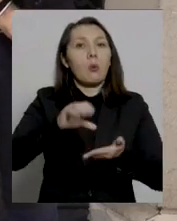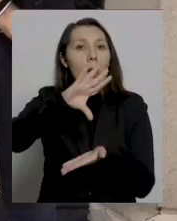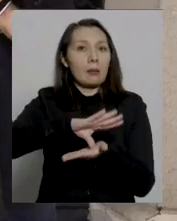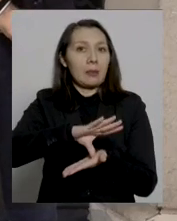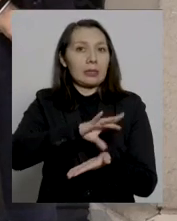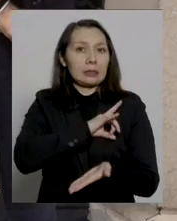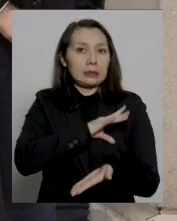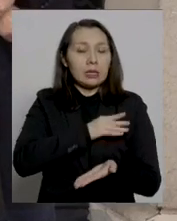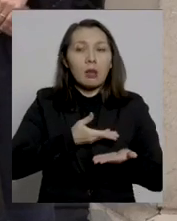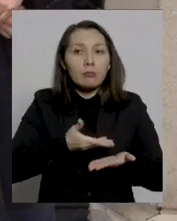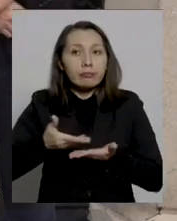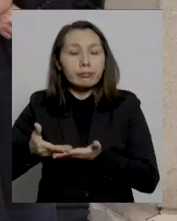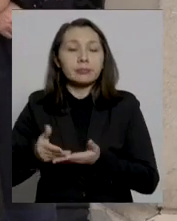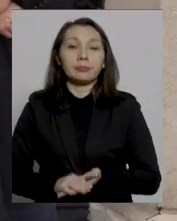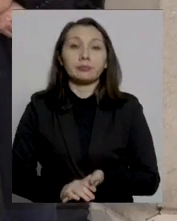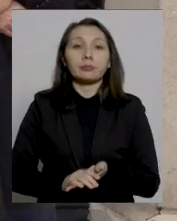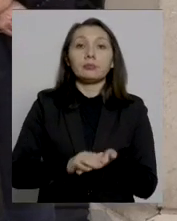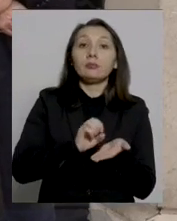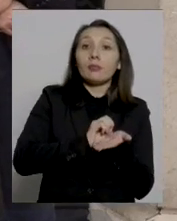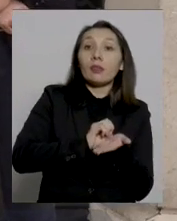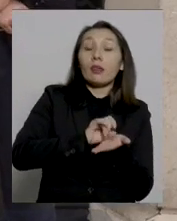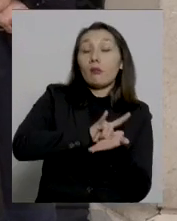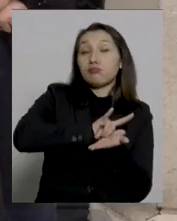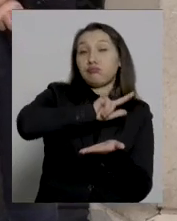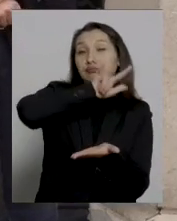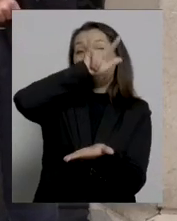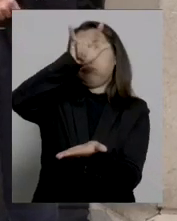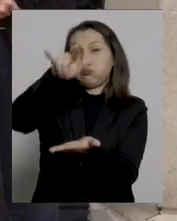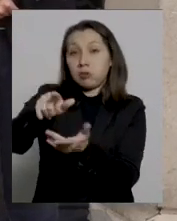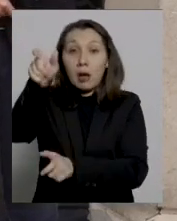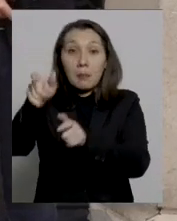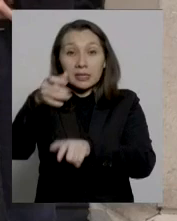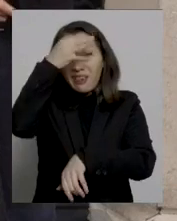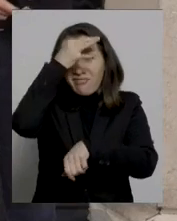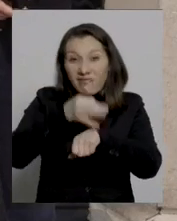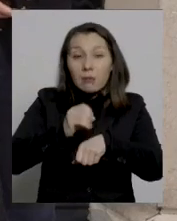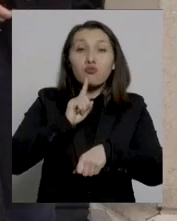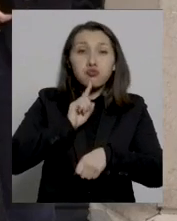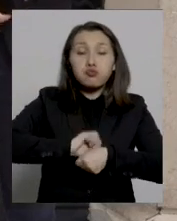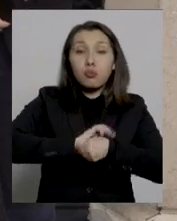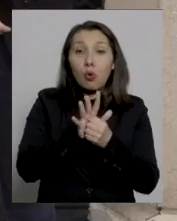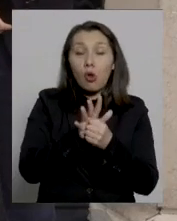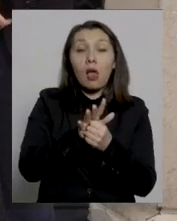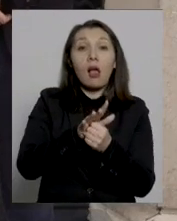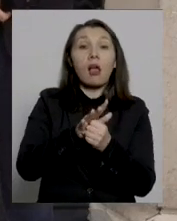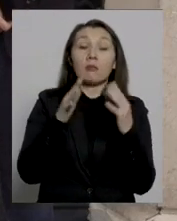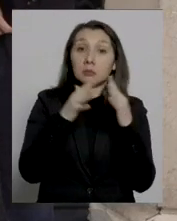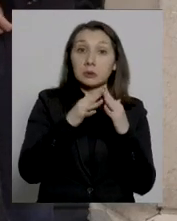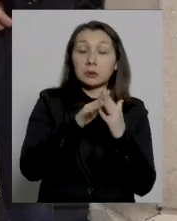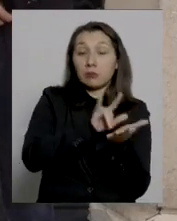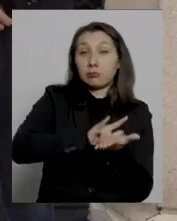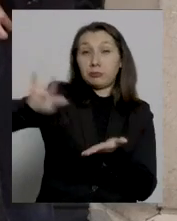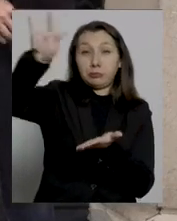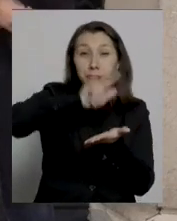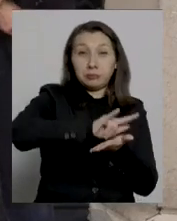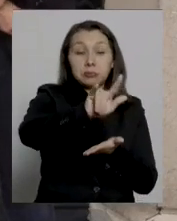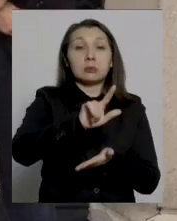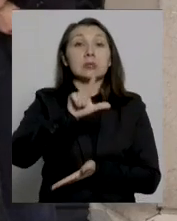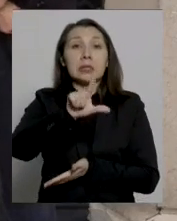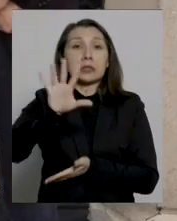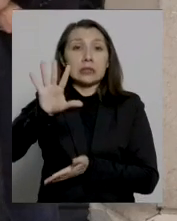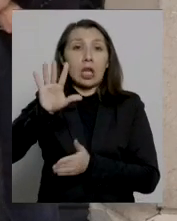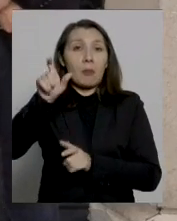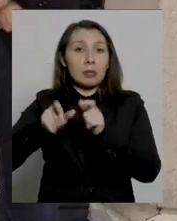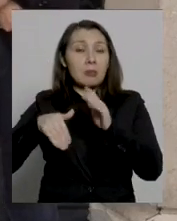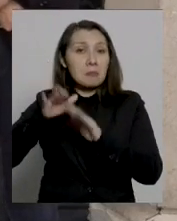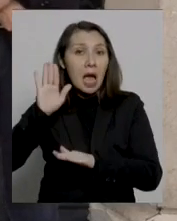país. Traslado aéreo de pacientes con coronavirus. La sola Fuerza Aérea lleva más de 75